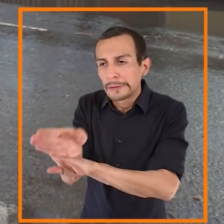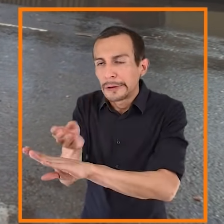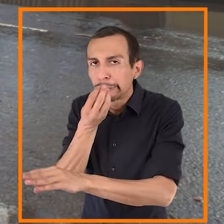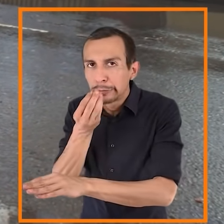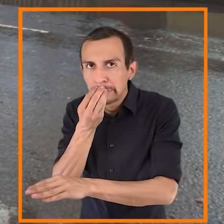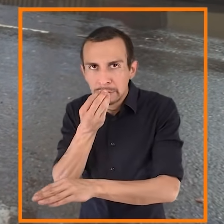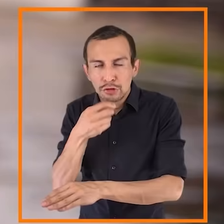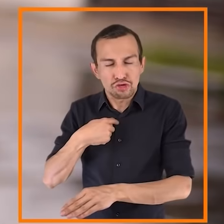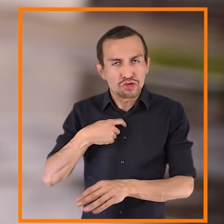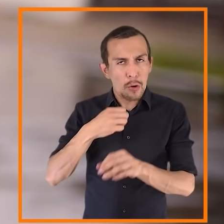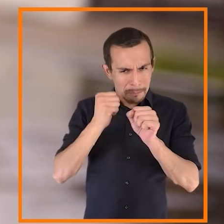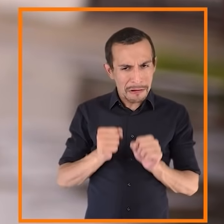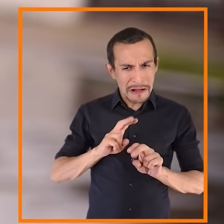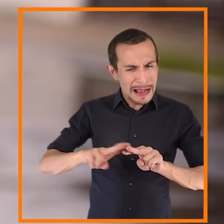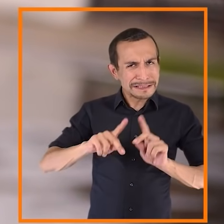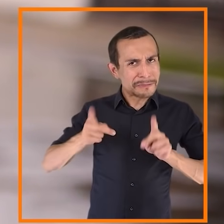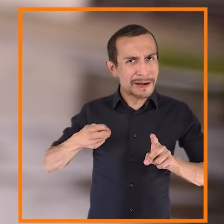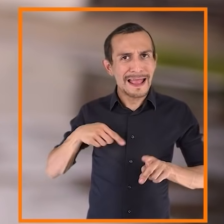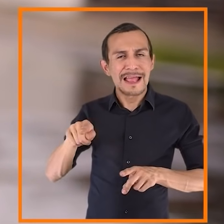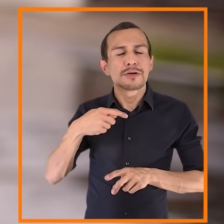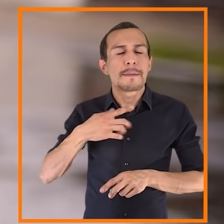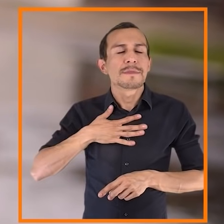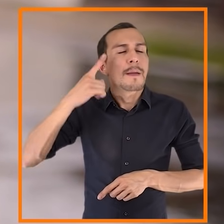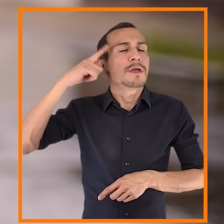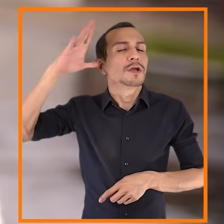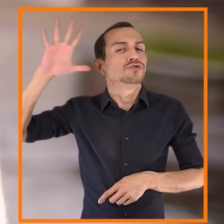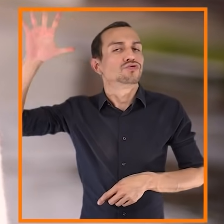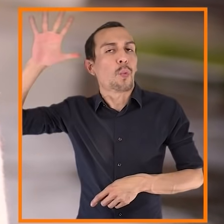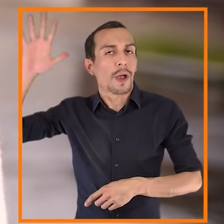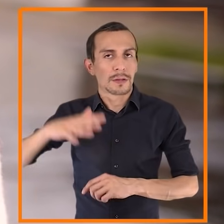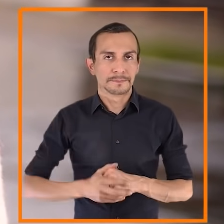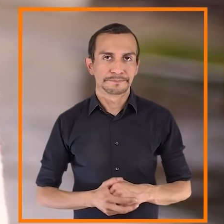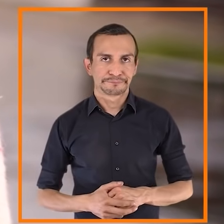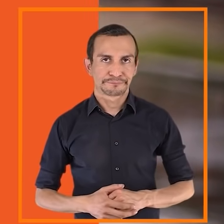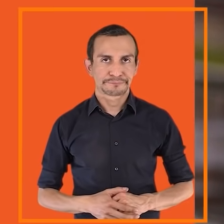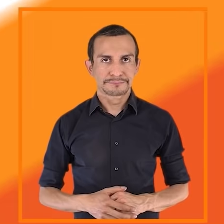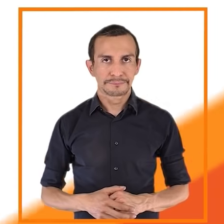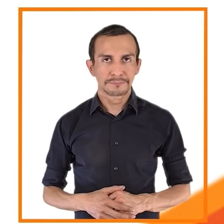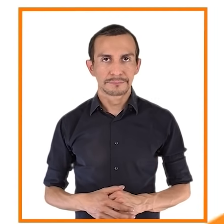pueden consumir, sino que ellos lo puedan hacer. Para mí eso es un sueño.